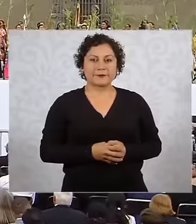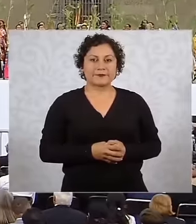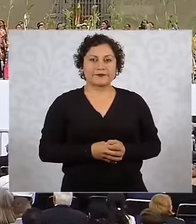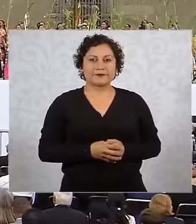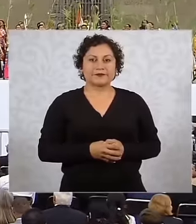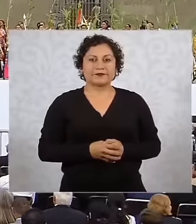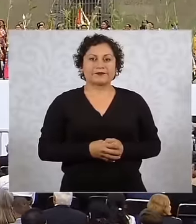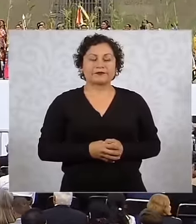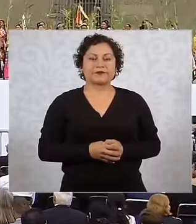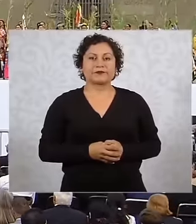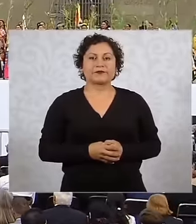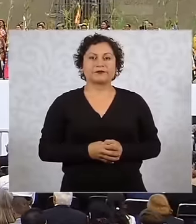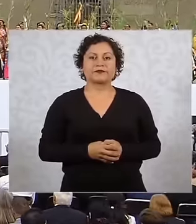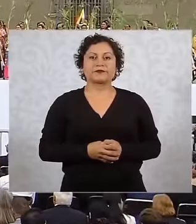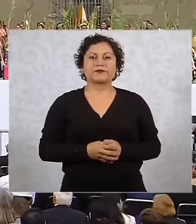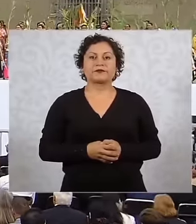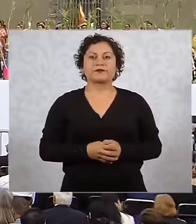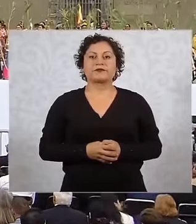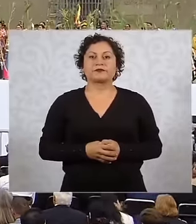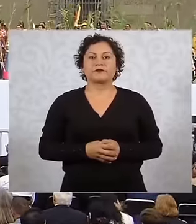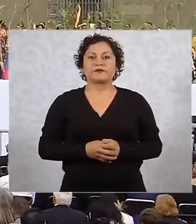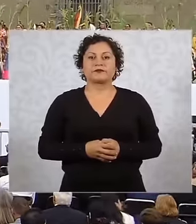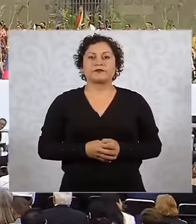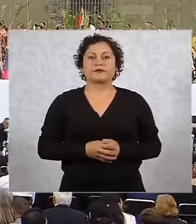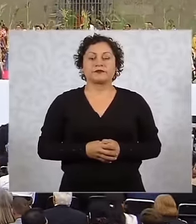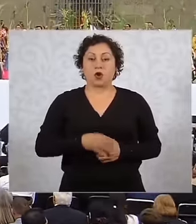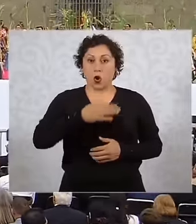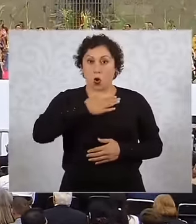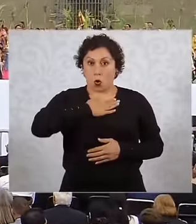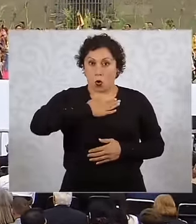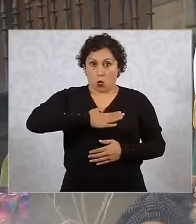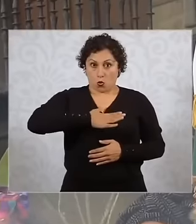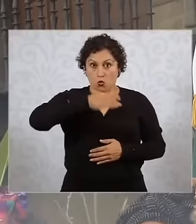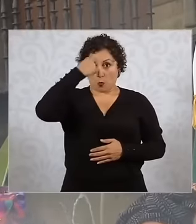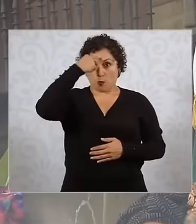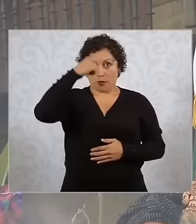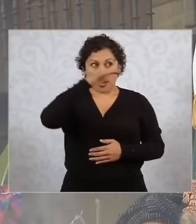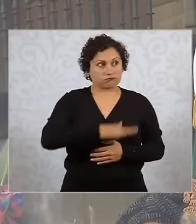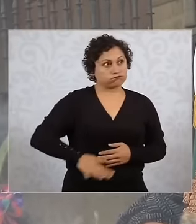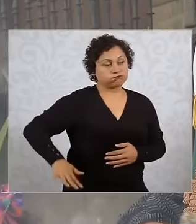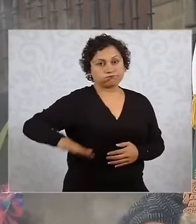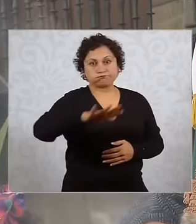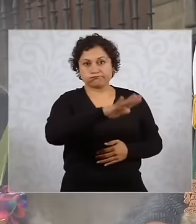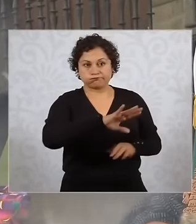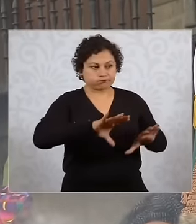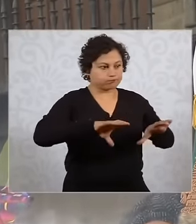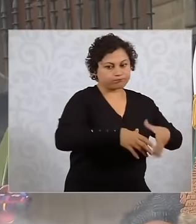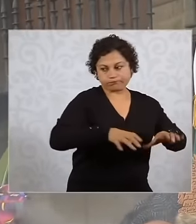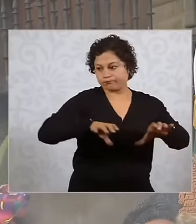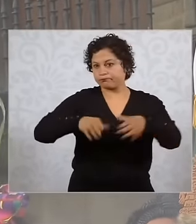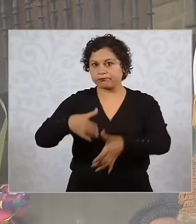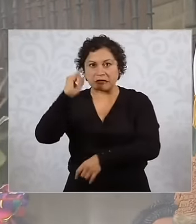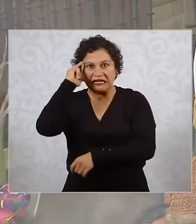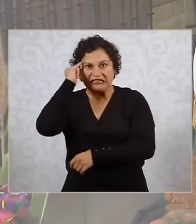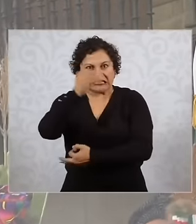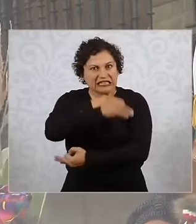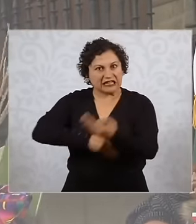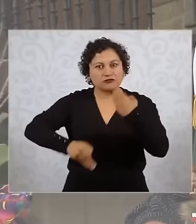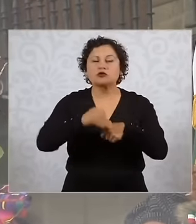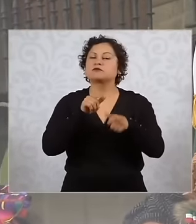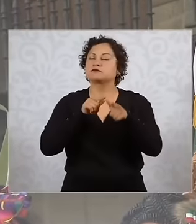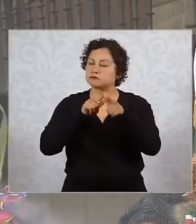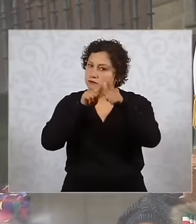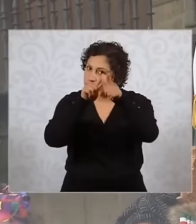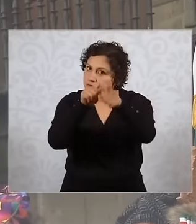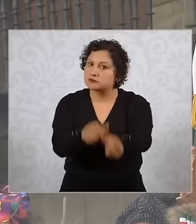Van a continuar los planes de justicia para todos los pueblos. E igualmente promoveremos los